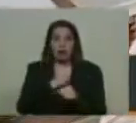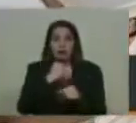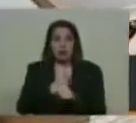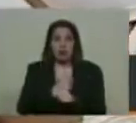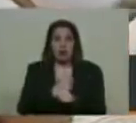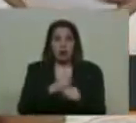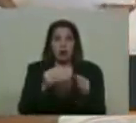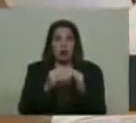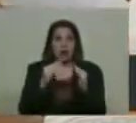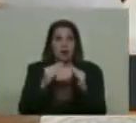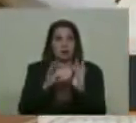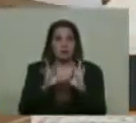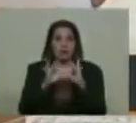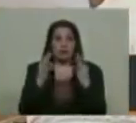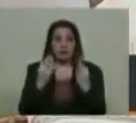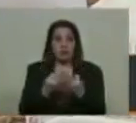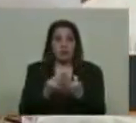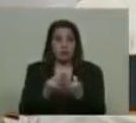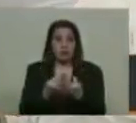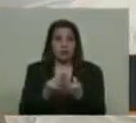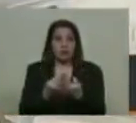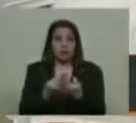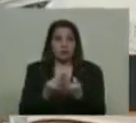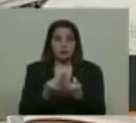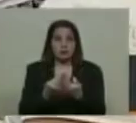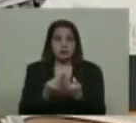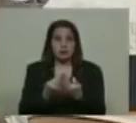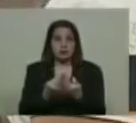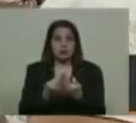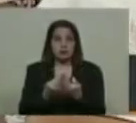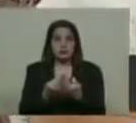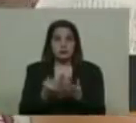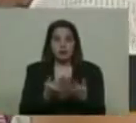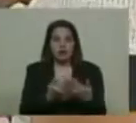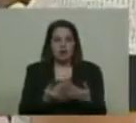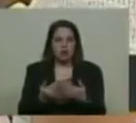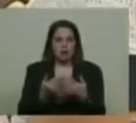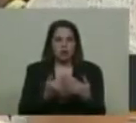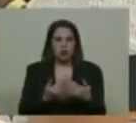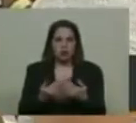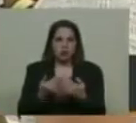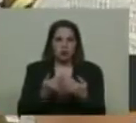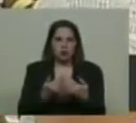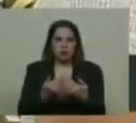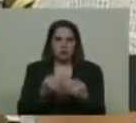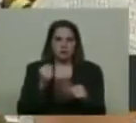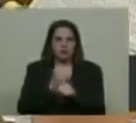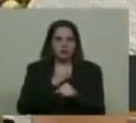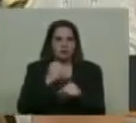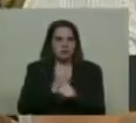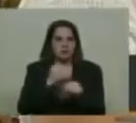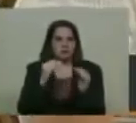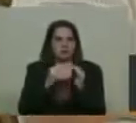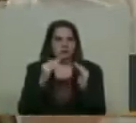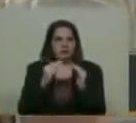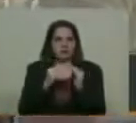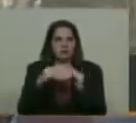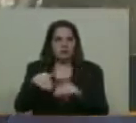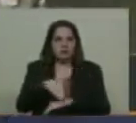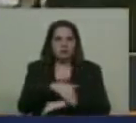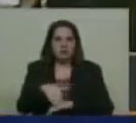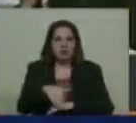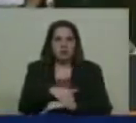familia, en el trabajo, en el hogar, en el estudio, en el trabajo, en el hogar, en la calle,